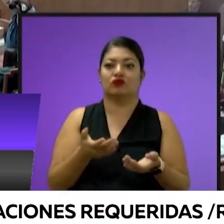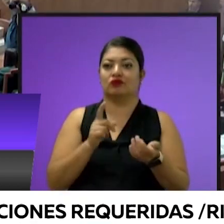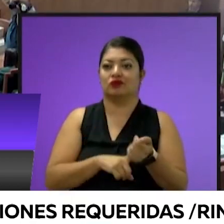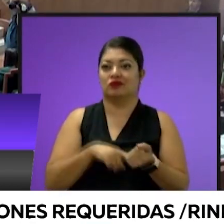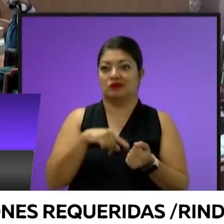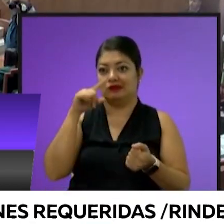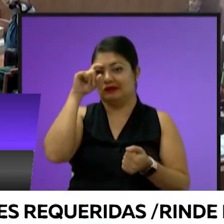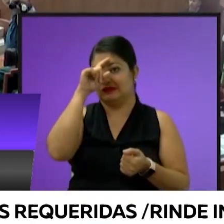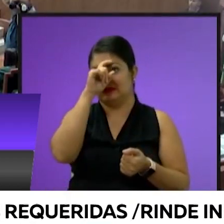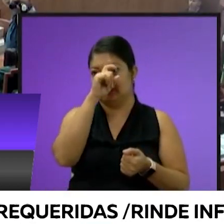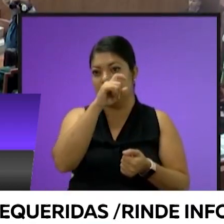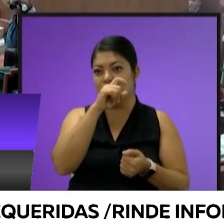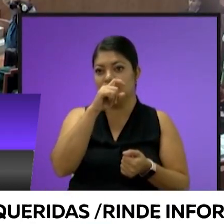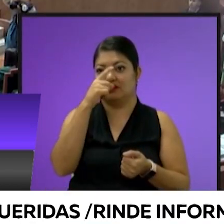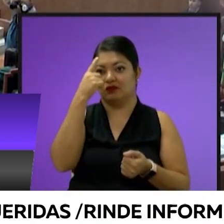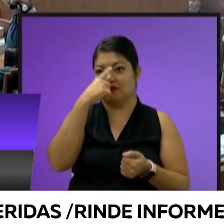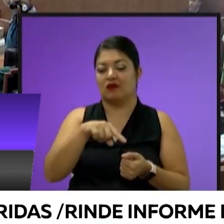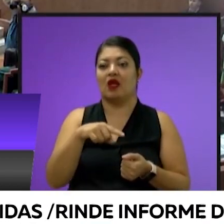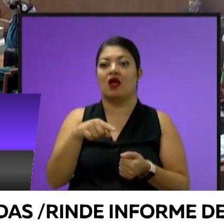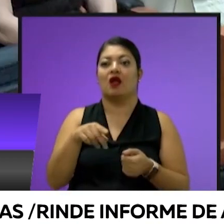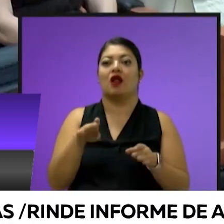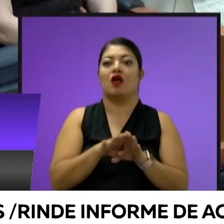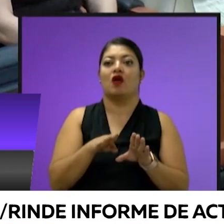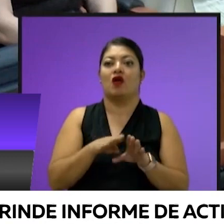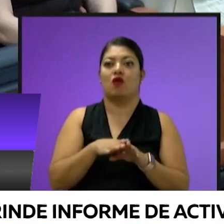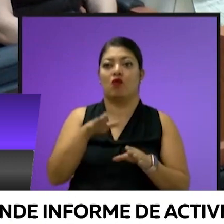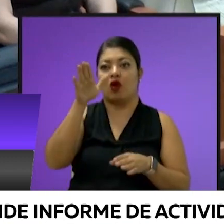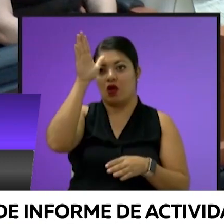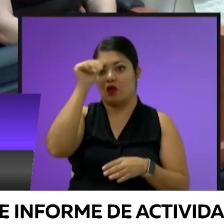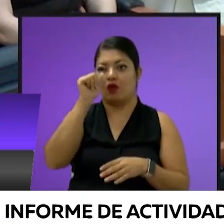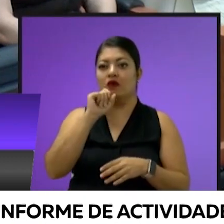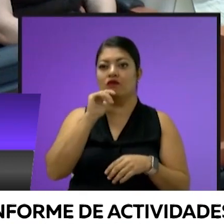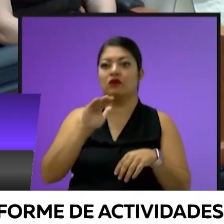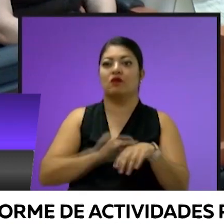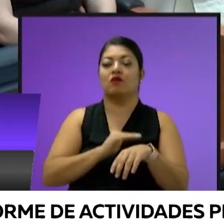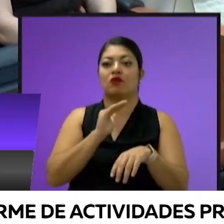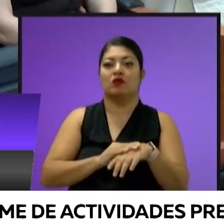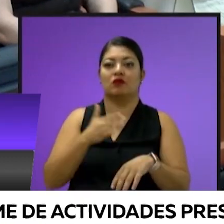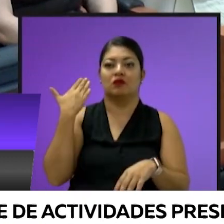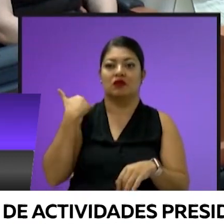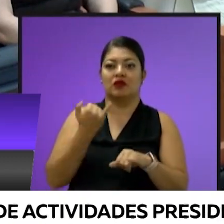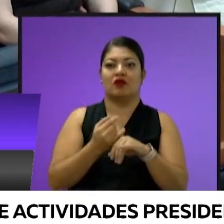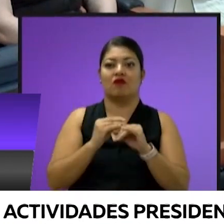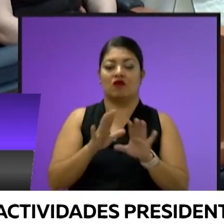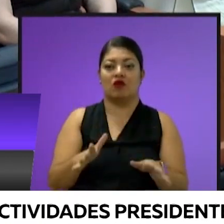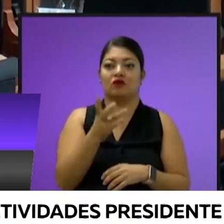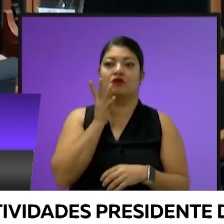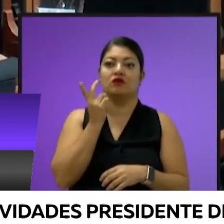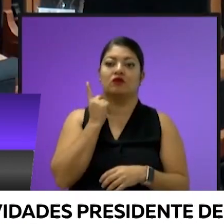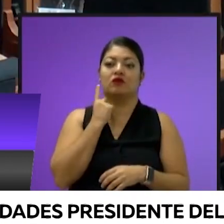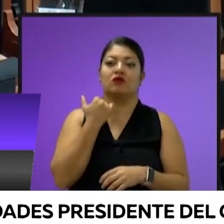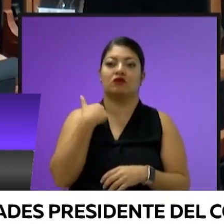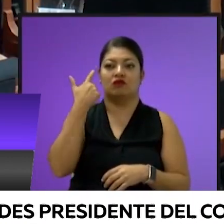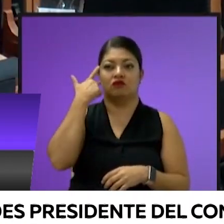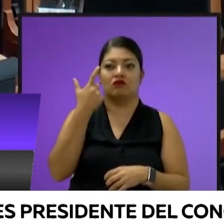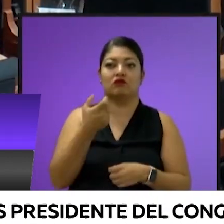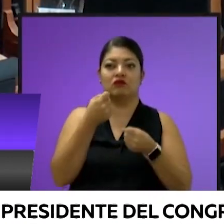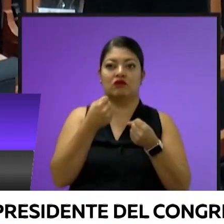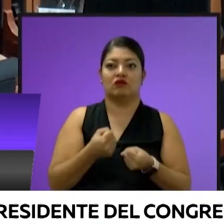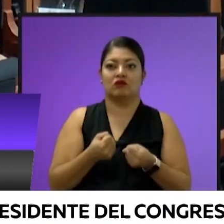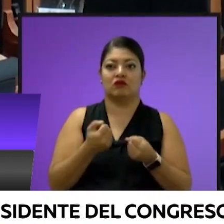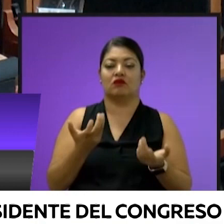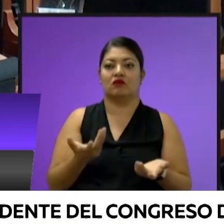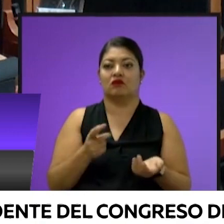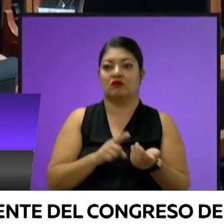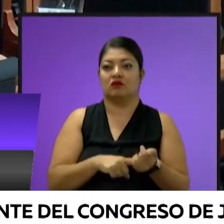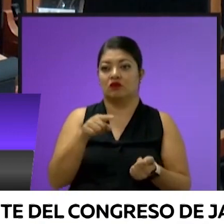leyes nuevas y completas que requirieron de un trabajo arduo de análisis y estudio por parte de quien las presentó. Se examinaron y